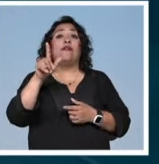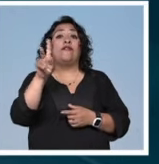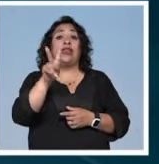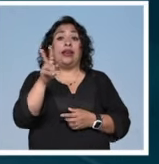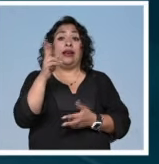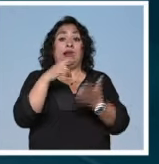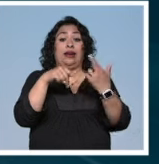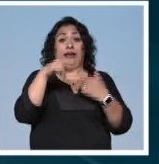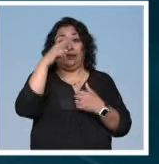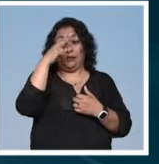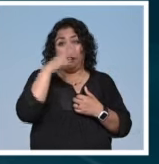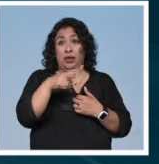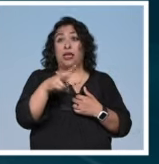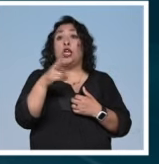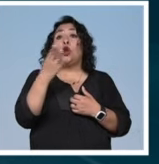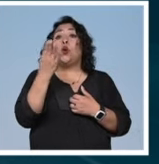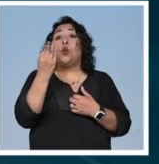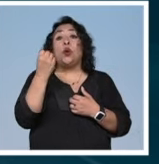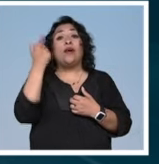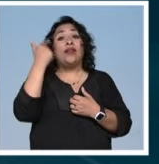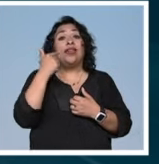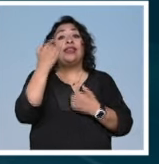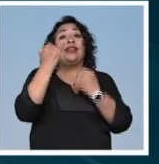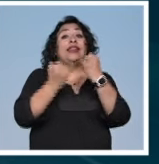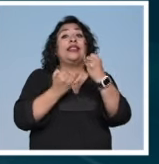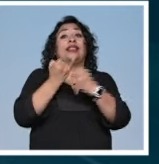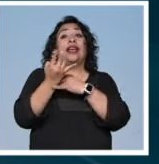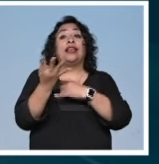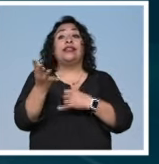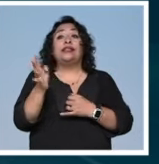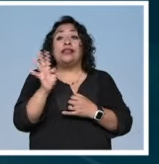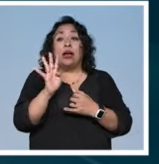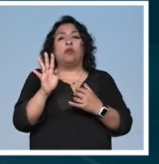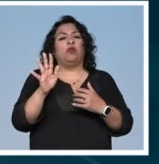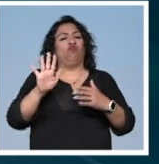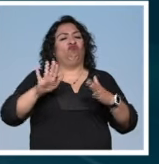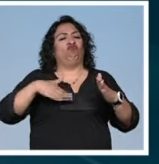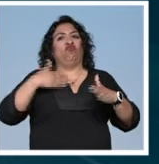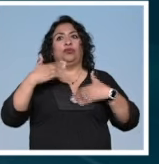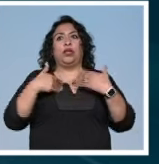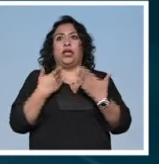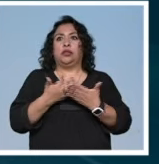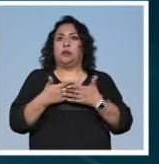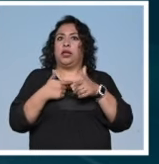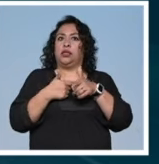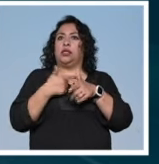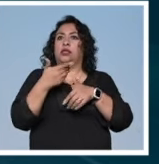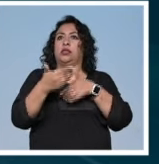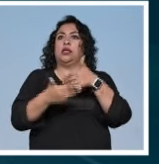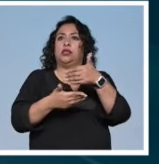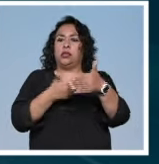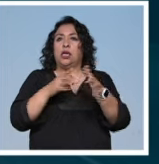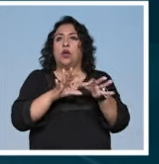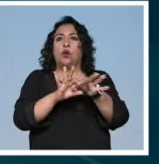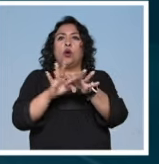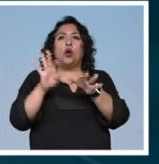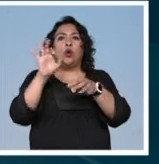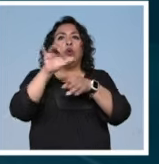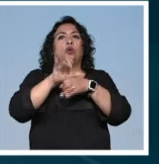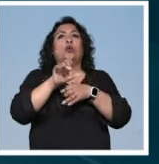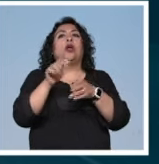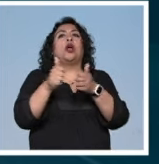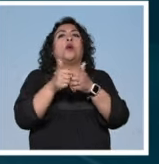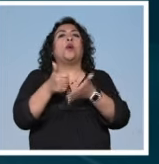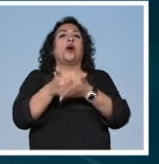mexicanas. Esta será la novena gira internacional del ensamble que con entusiasmo esperan seguir llevando y uniendo las culturas por medio